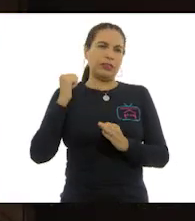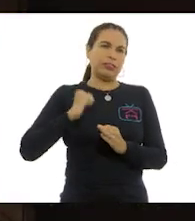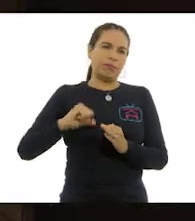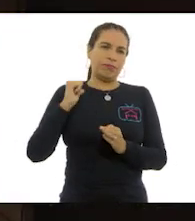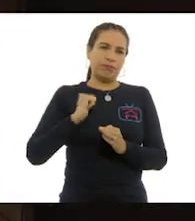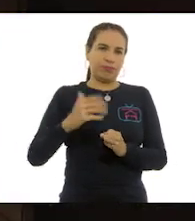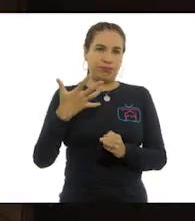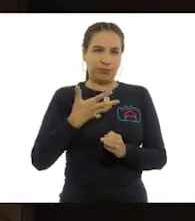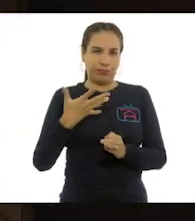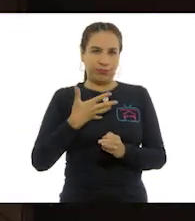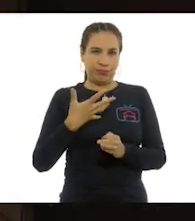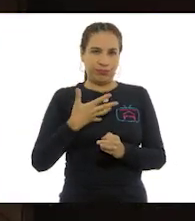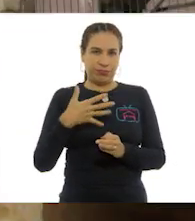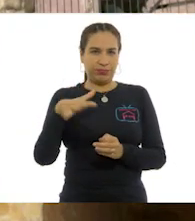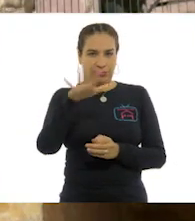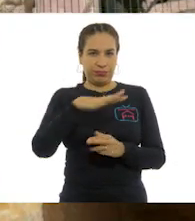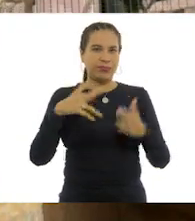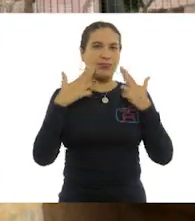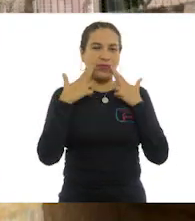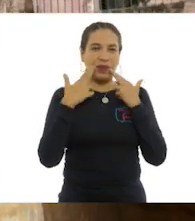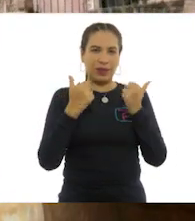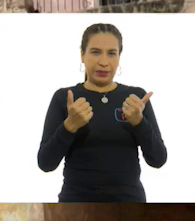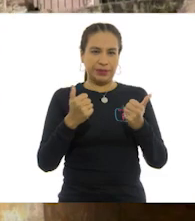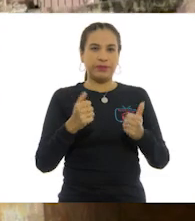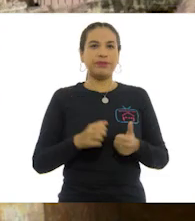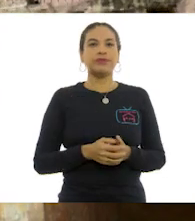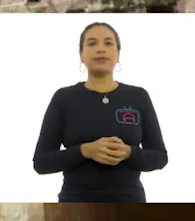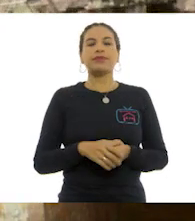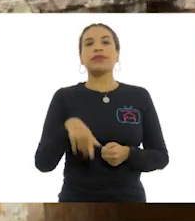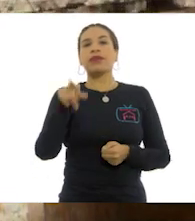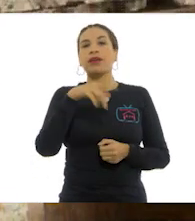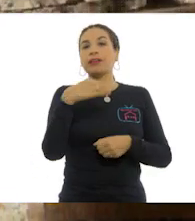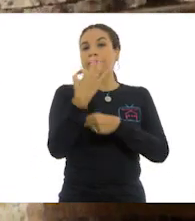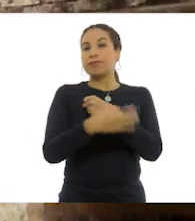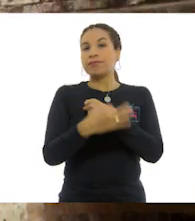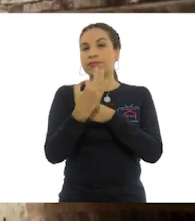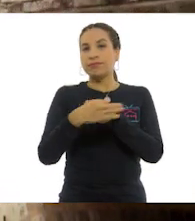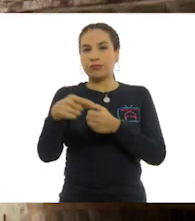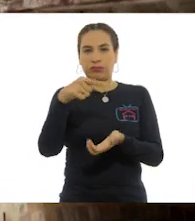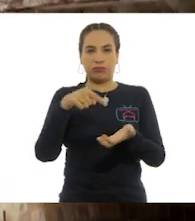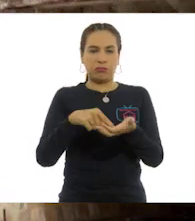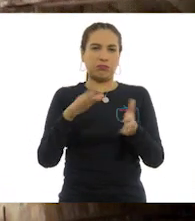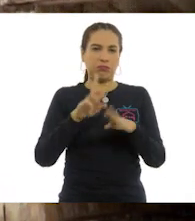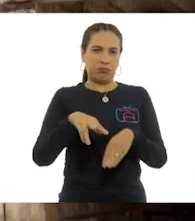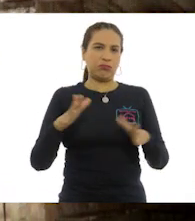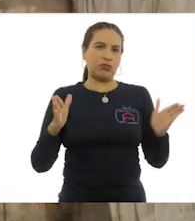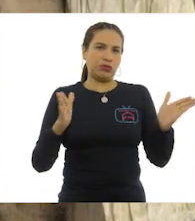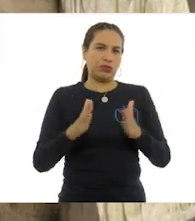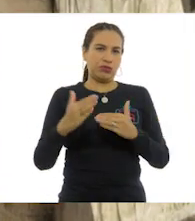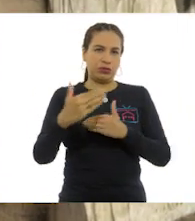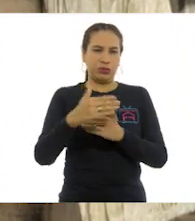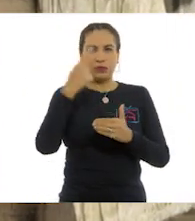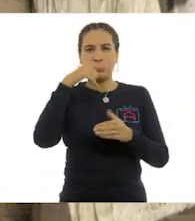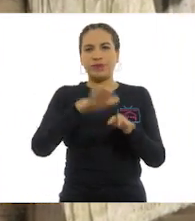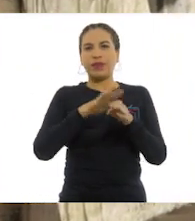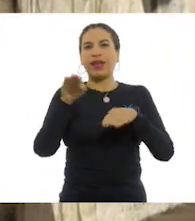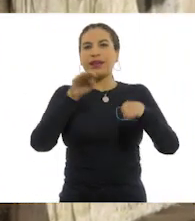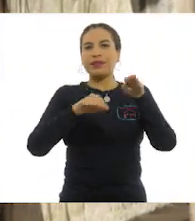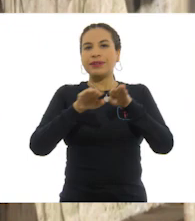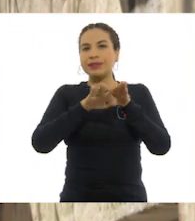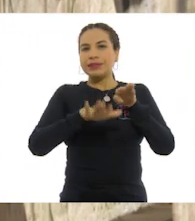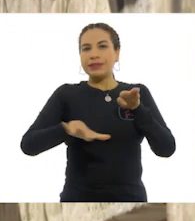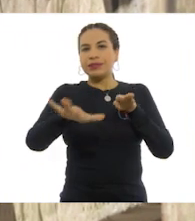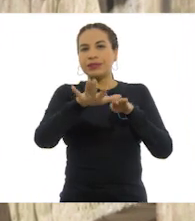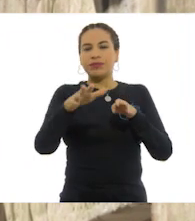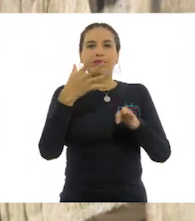que se tiene de la hacienda. Es de decir que en forma provisional, el espacio es muy pequeño porque está en barranca, improvisaron